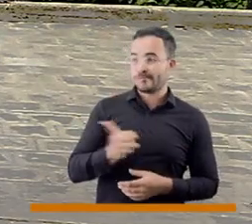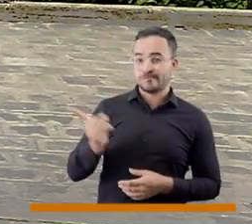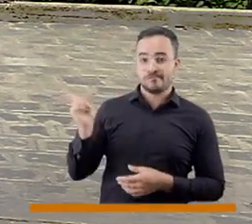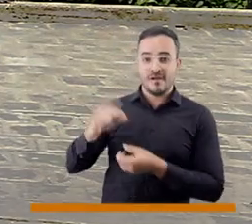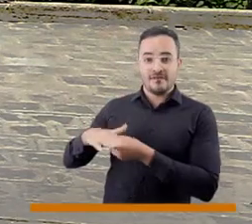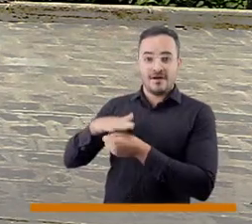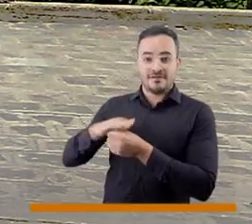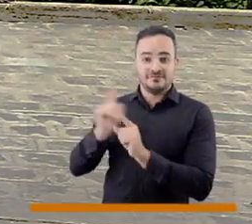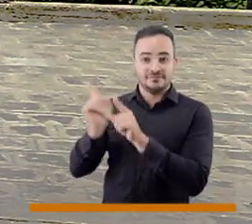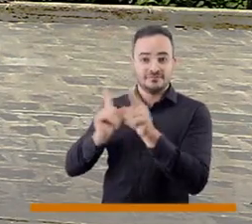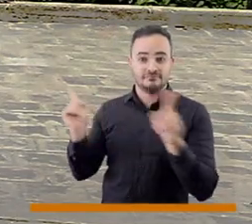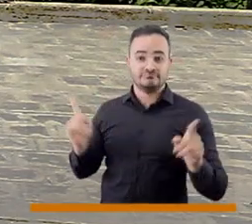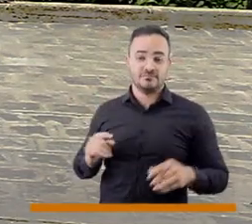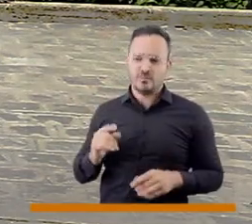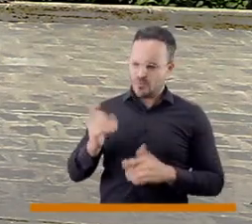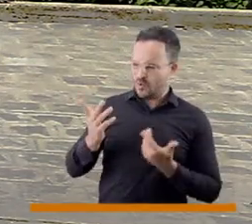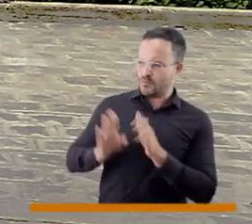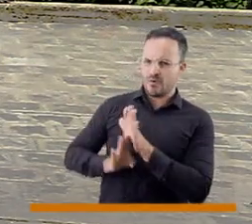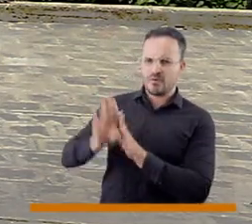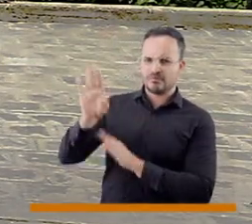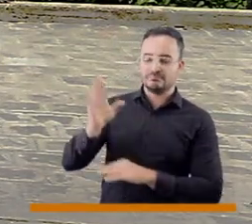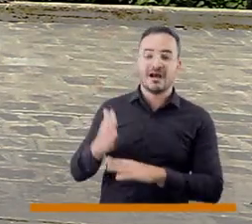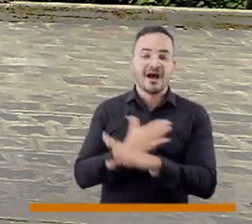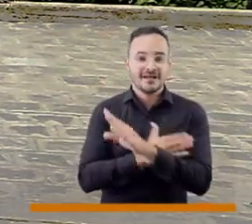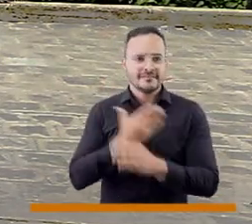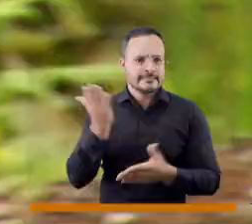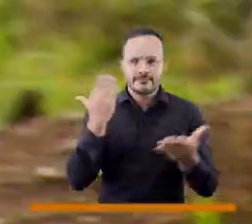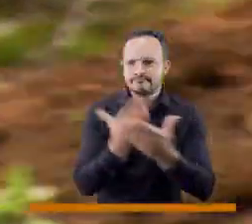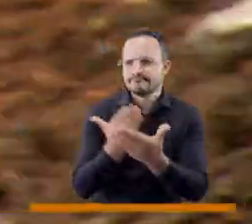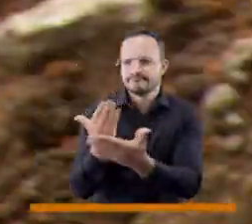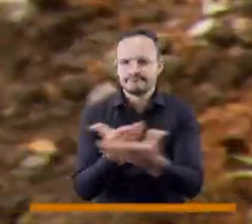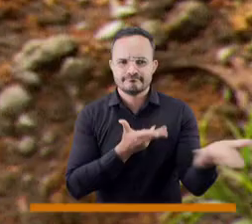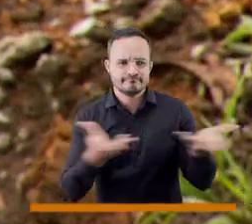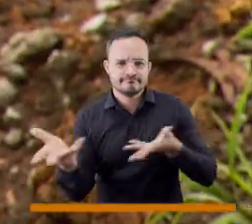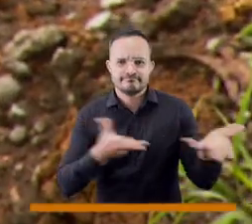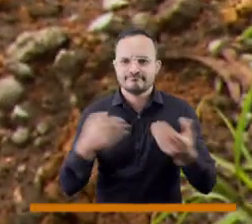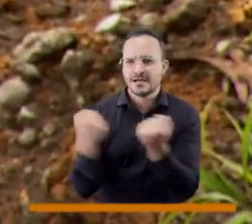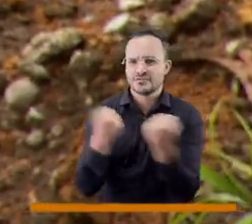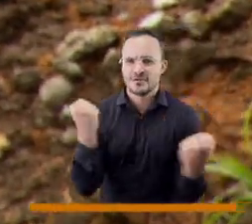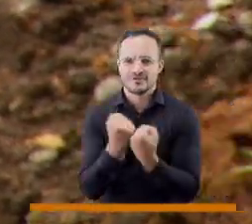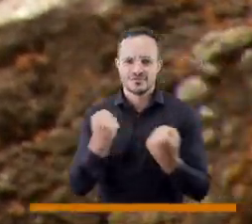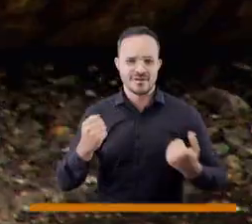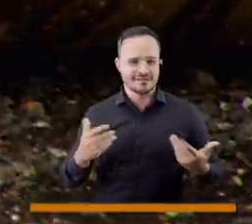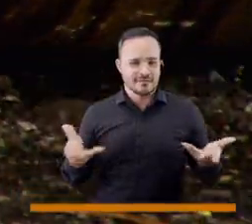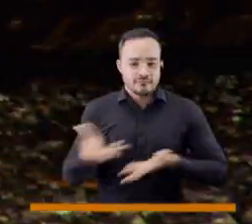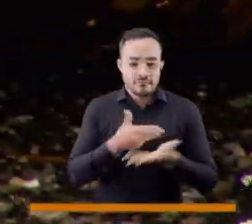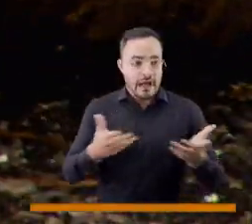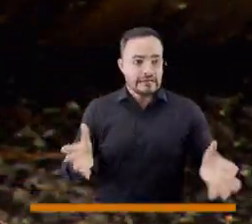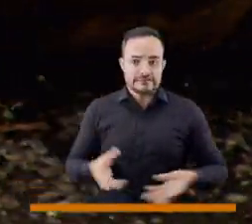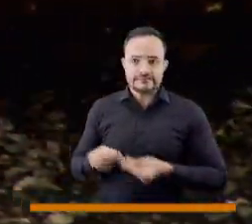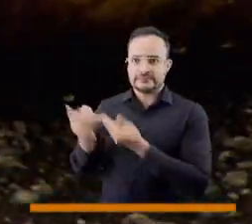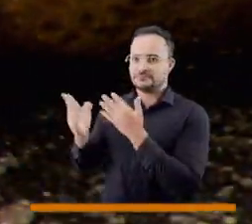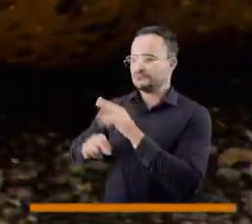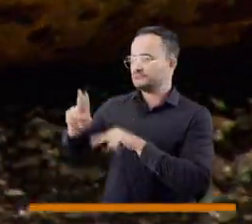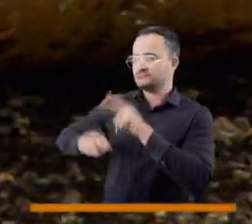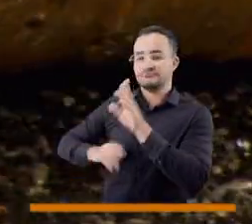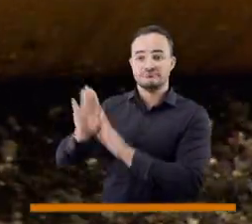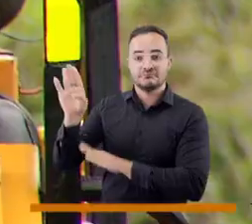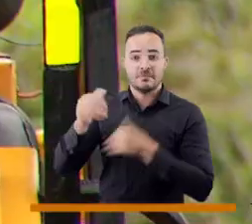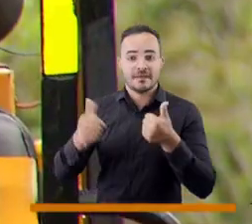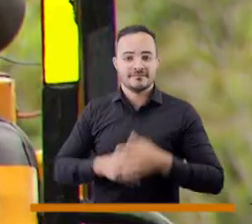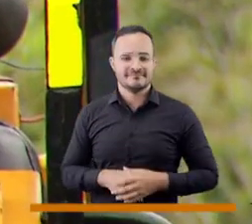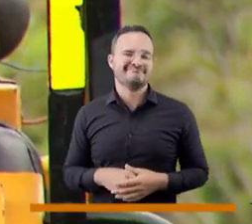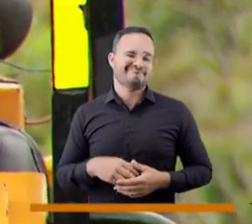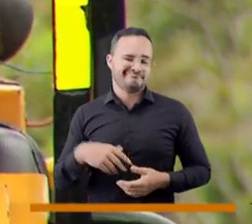atrás fueron construidos a través de convites. Y cuando uno entra a buscar esa historia, esa creación de los